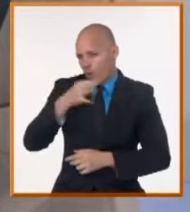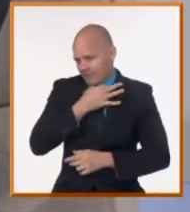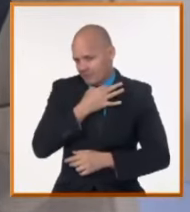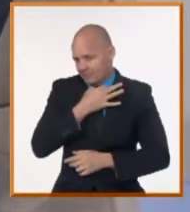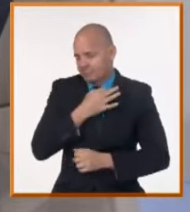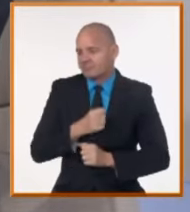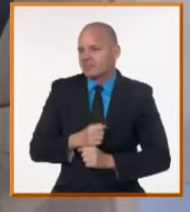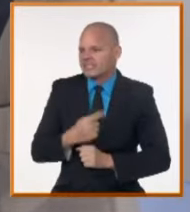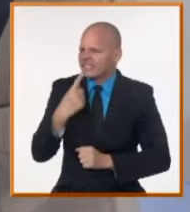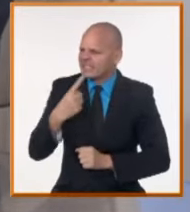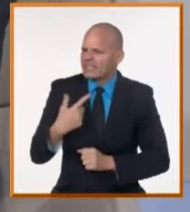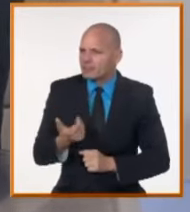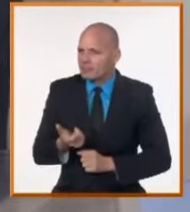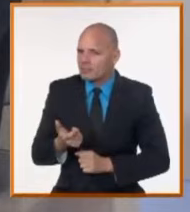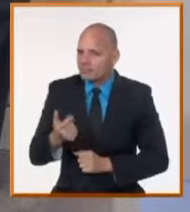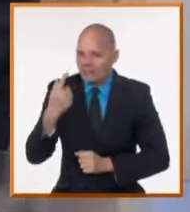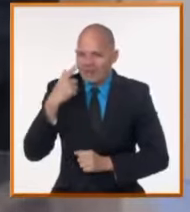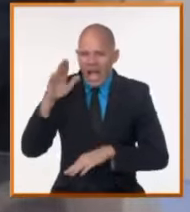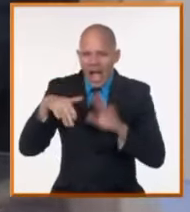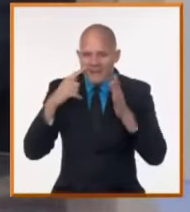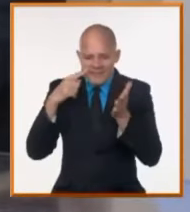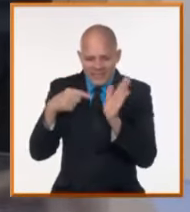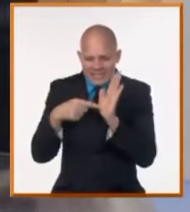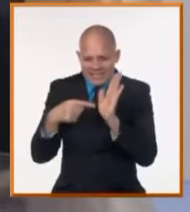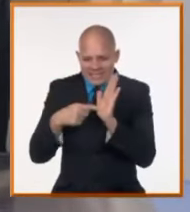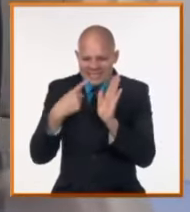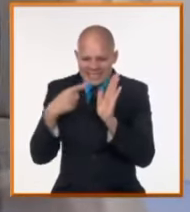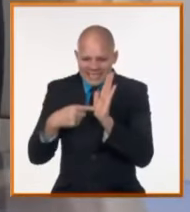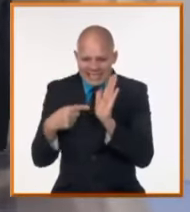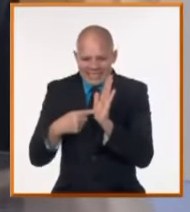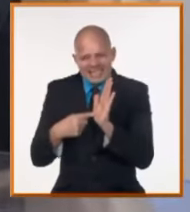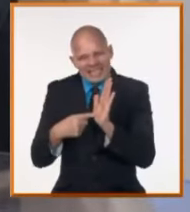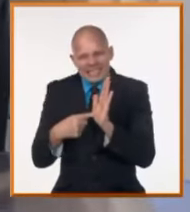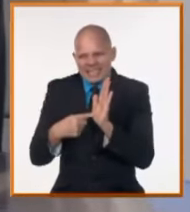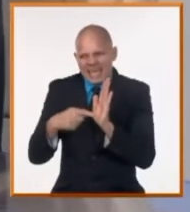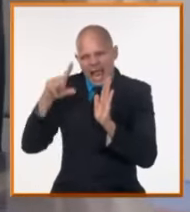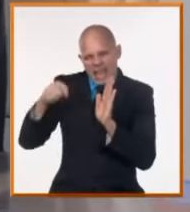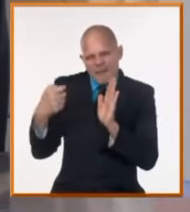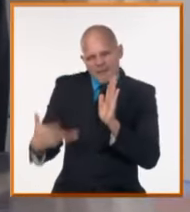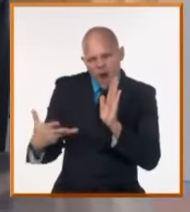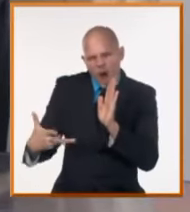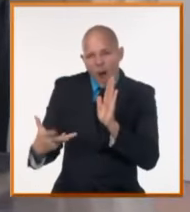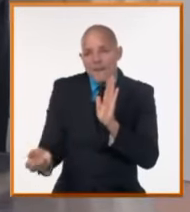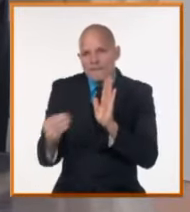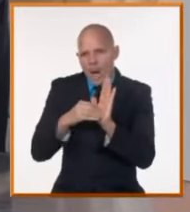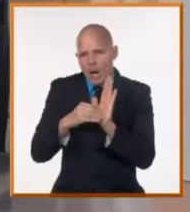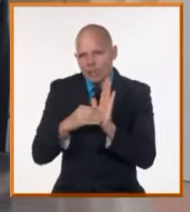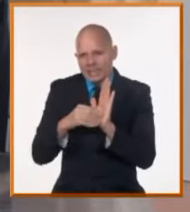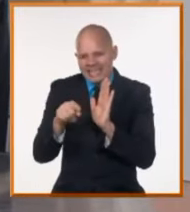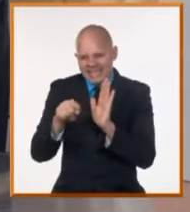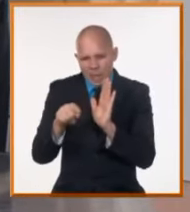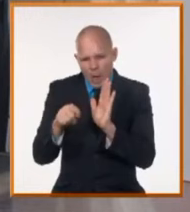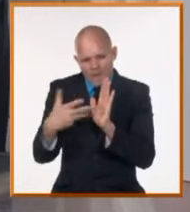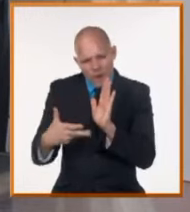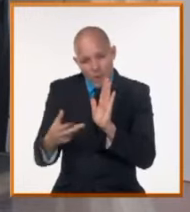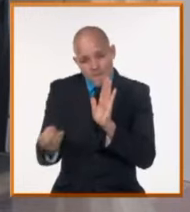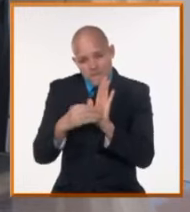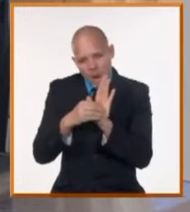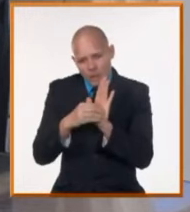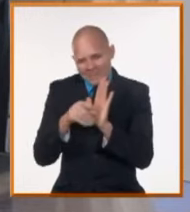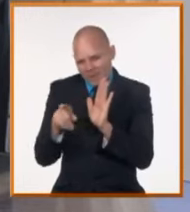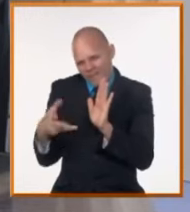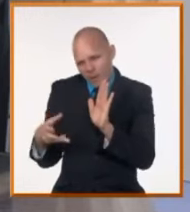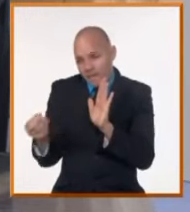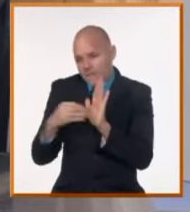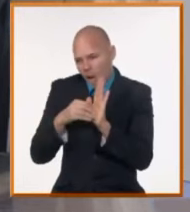corolarios a esa doctrina Monroe. Y por eso hay que ir un poco atrás, ¿no? Claro. Porque claro. Uno de... Siempre se recuerda... Yo creo que el más conocido quizás es el corolario